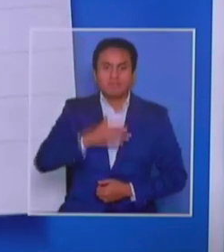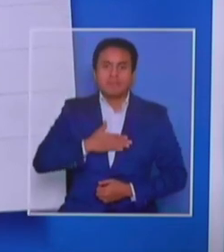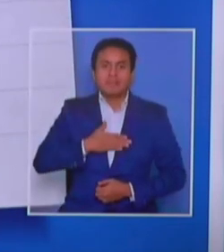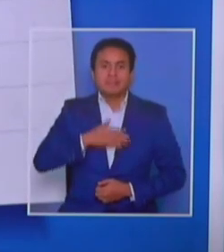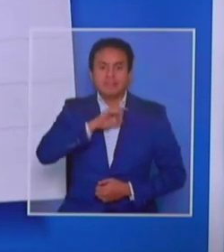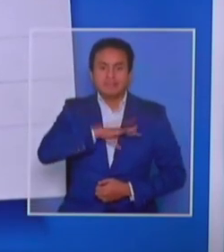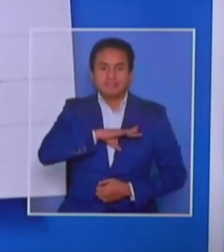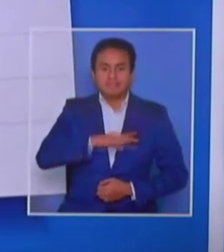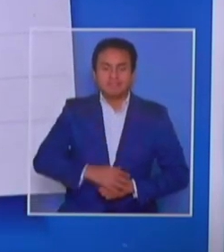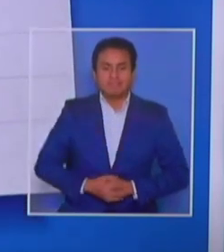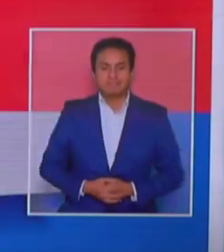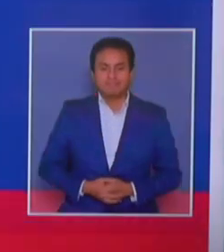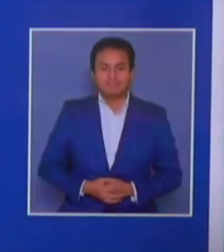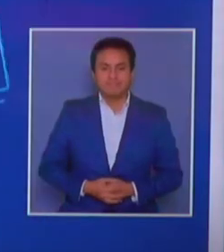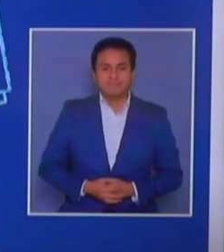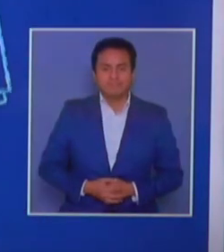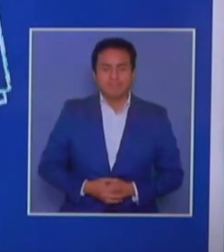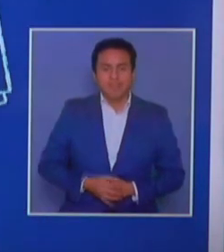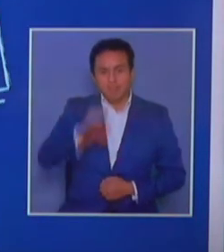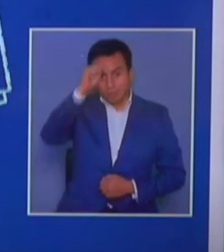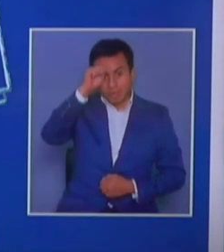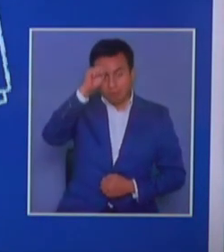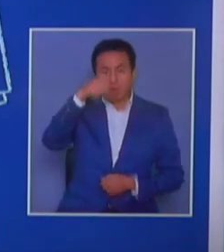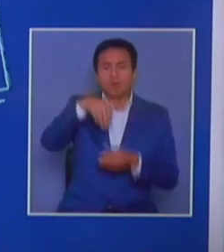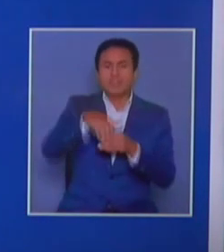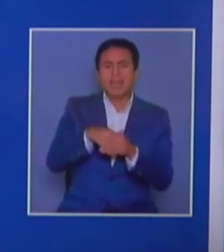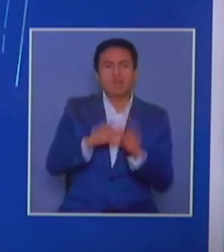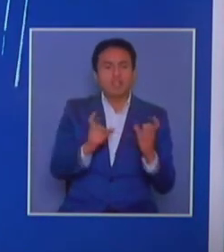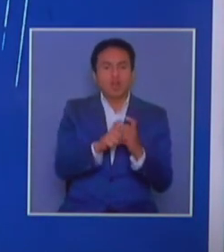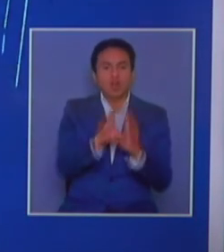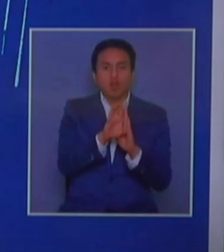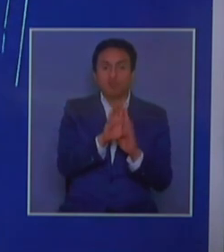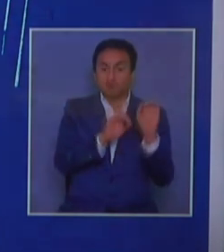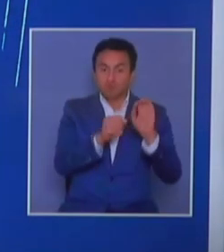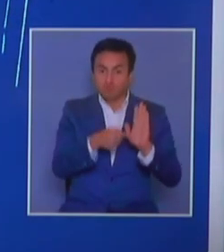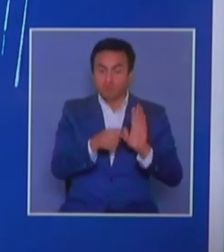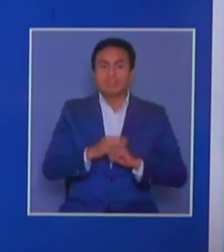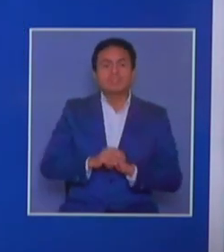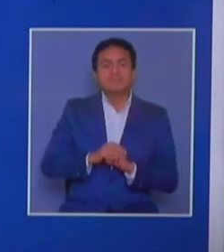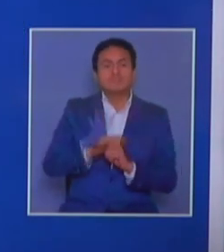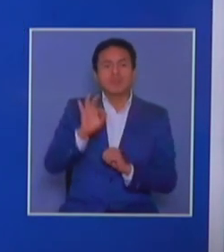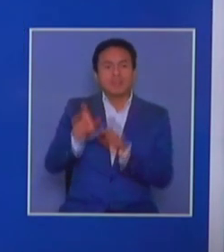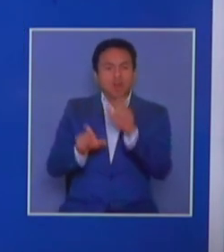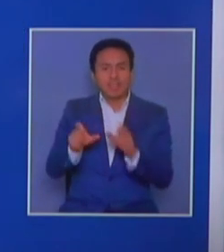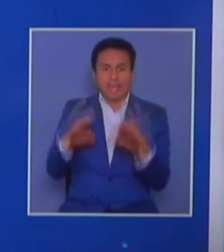derrota y es y era lógico hacerlo porque el gobierno apoyaba obviamente esta reforma constitucional